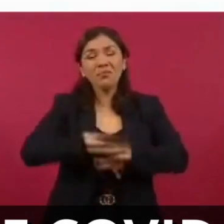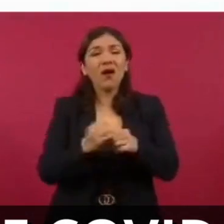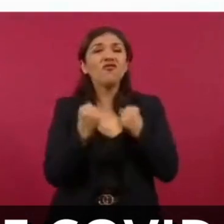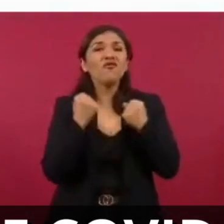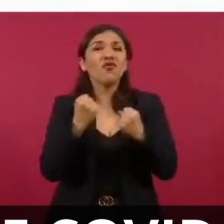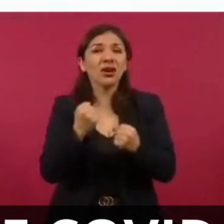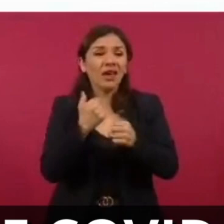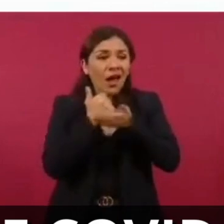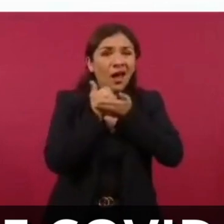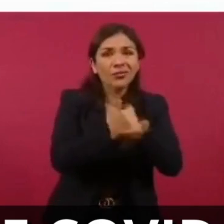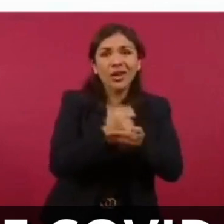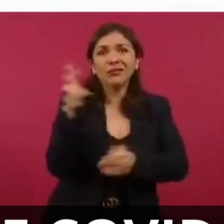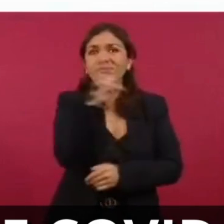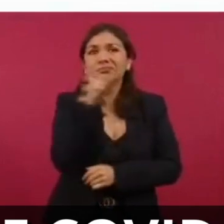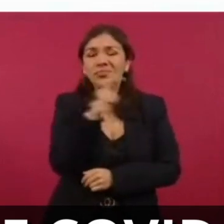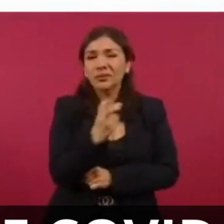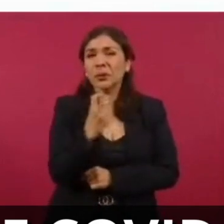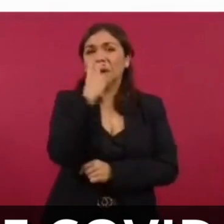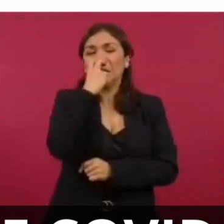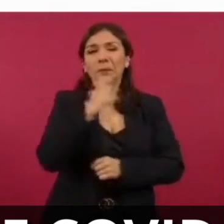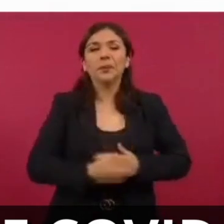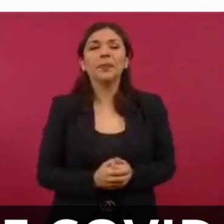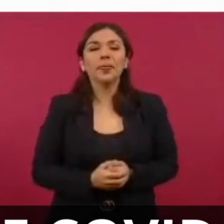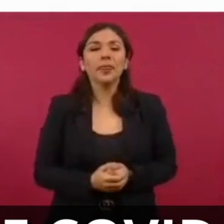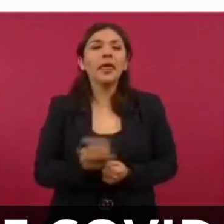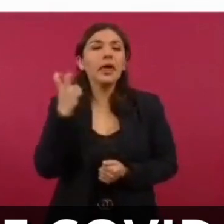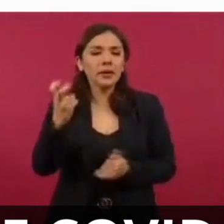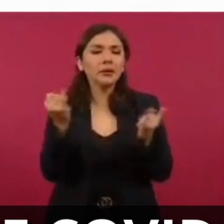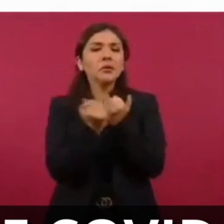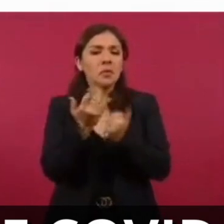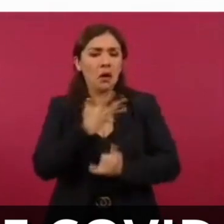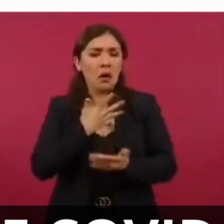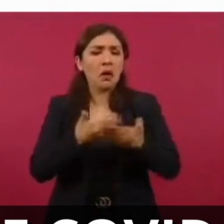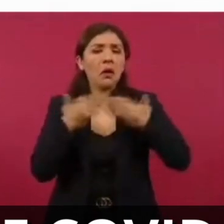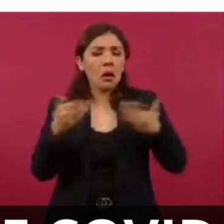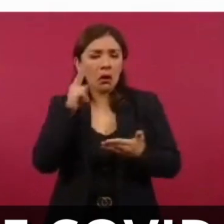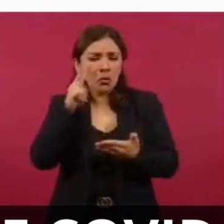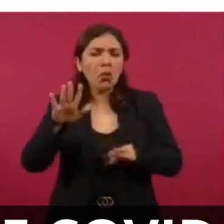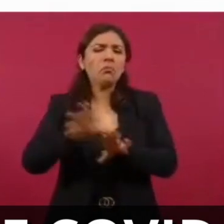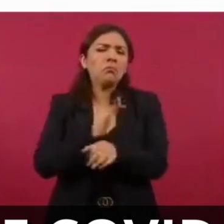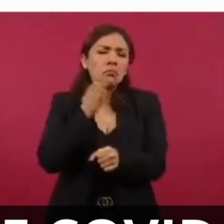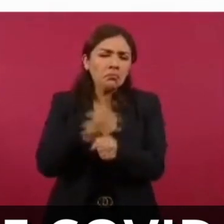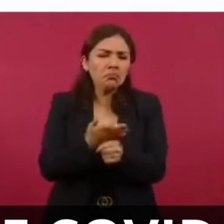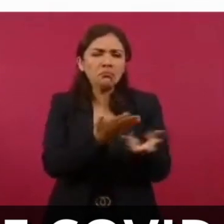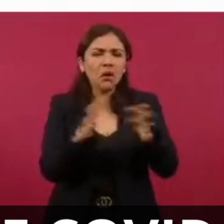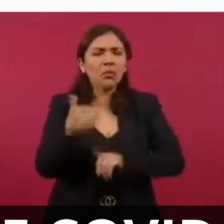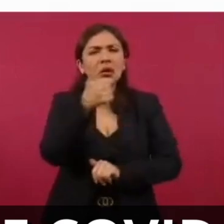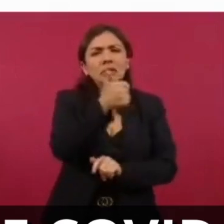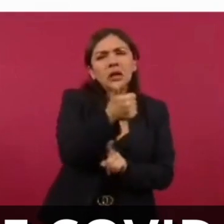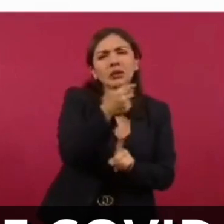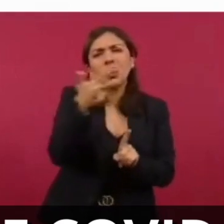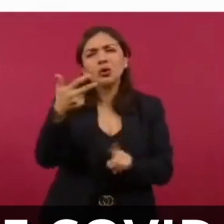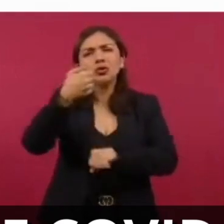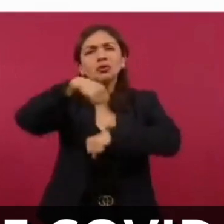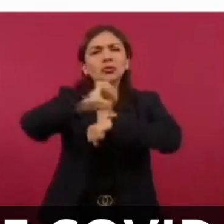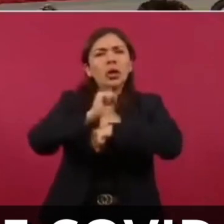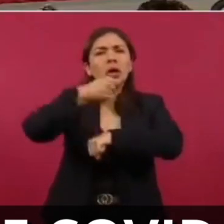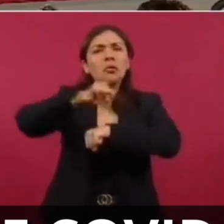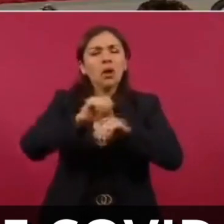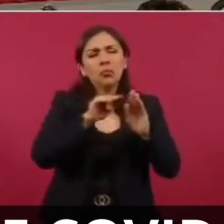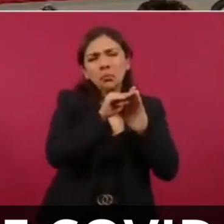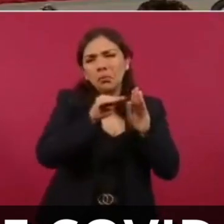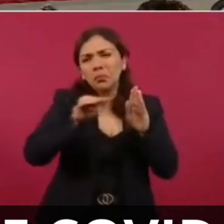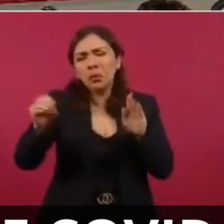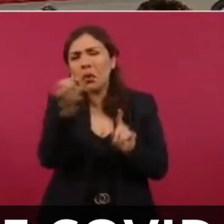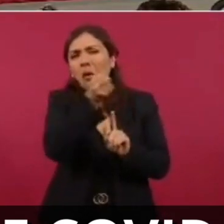cuidados intensivos, y se ha mantenido también en un periodo más o menos de 6 a 8 semanas estable,